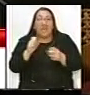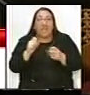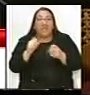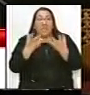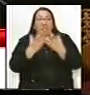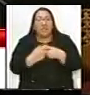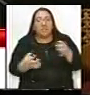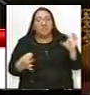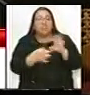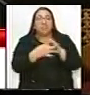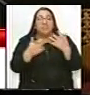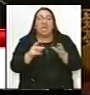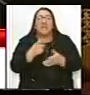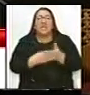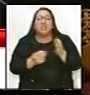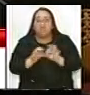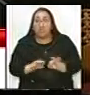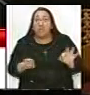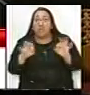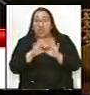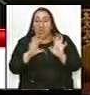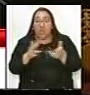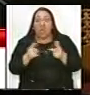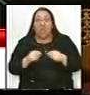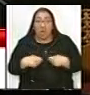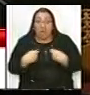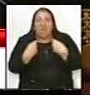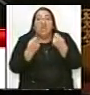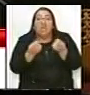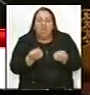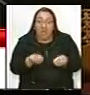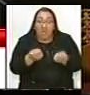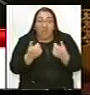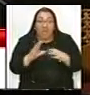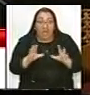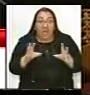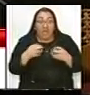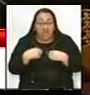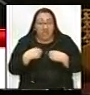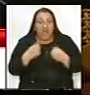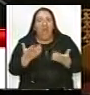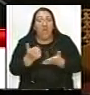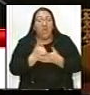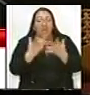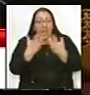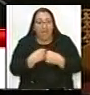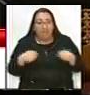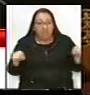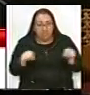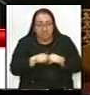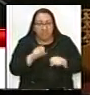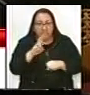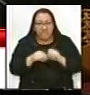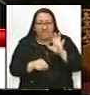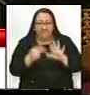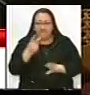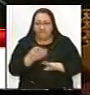importante cuando se concedió esta concesión a la redonda hacia el año 2012